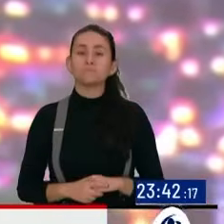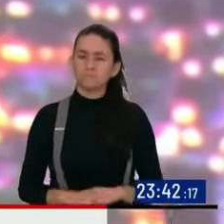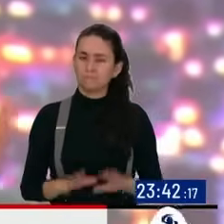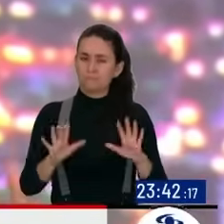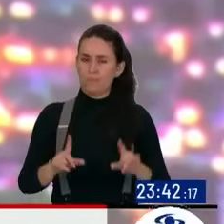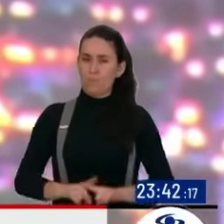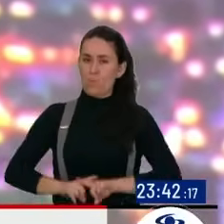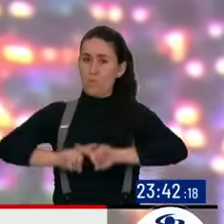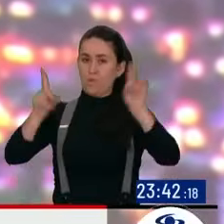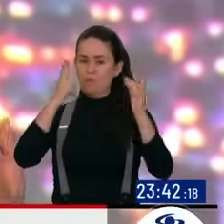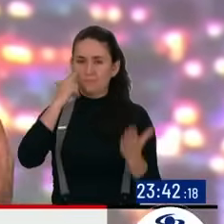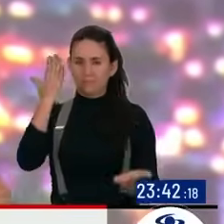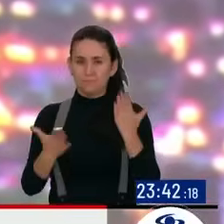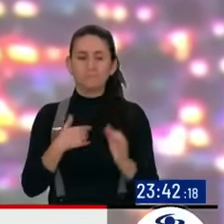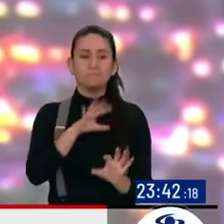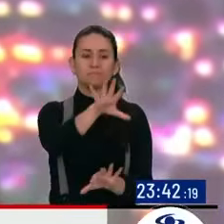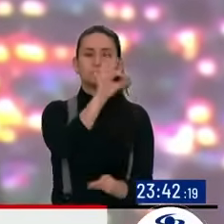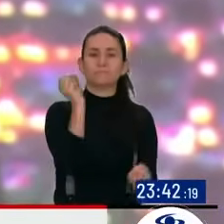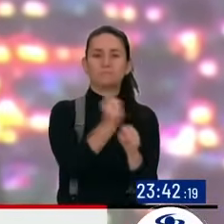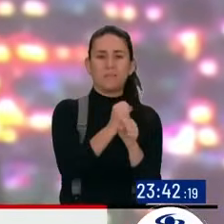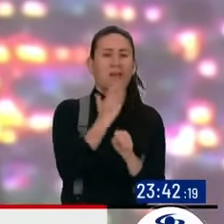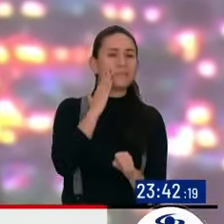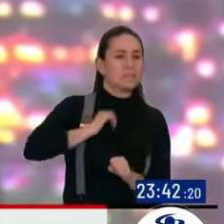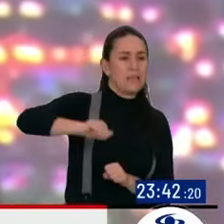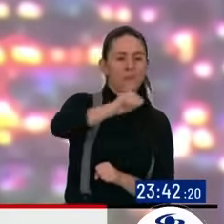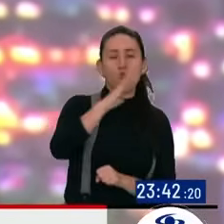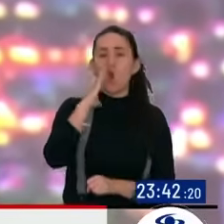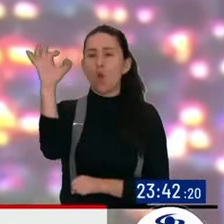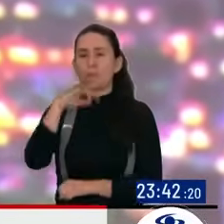muy grande entre la empleabilidad de la mujer y la empleabilidad del hombre,